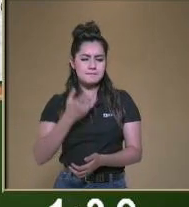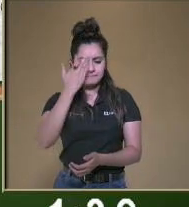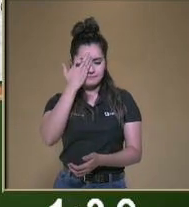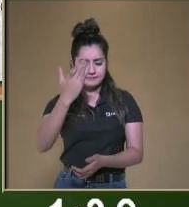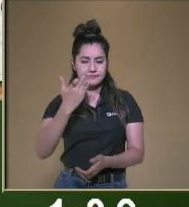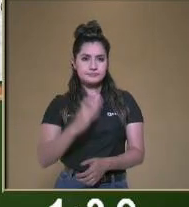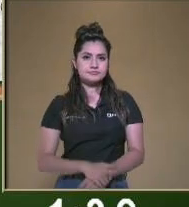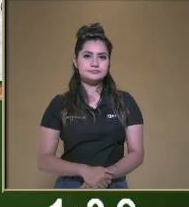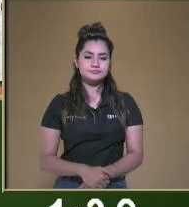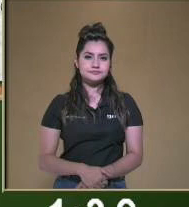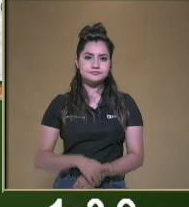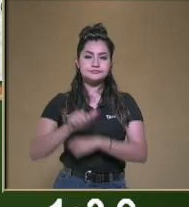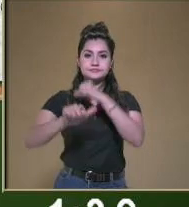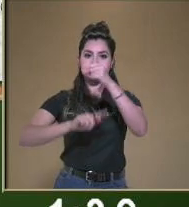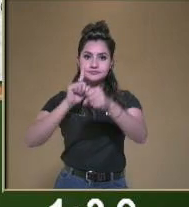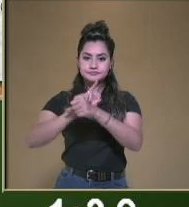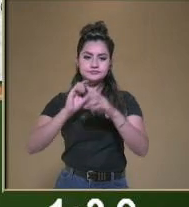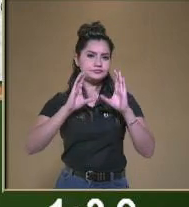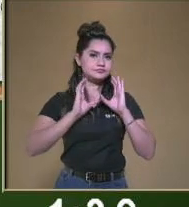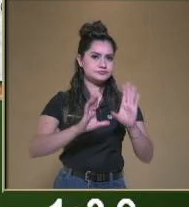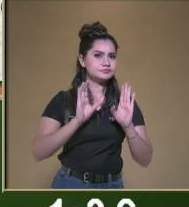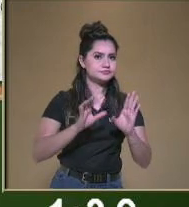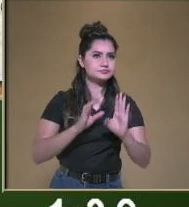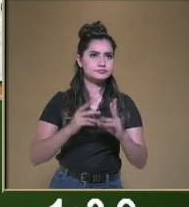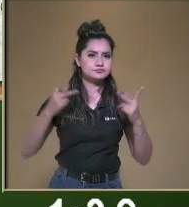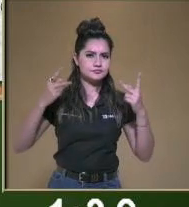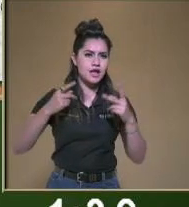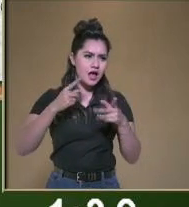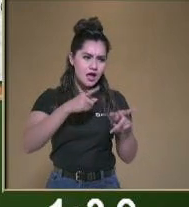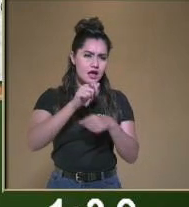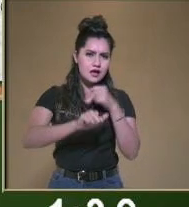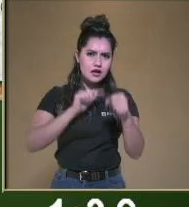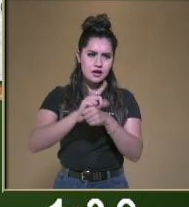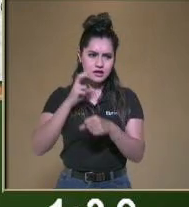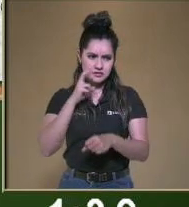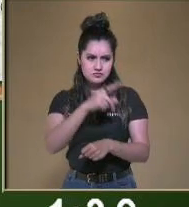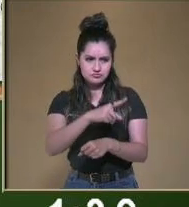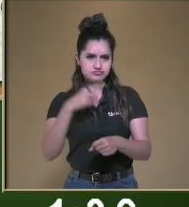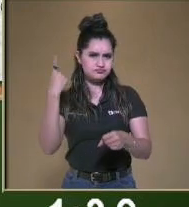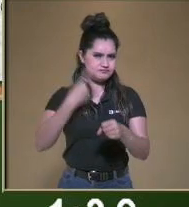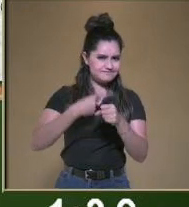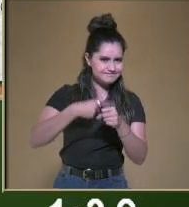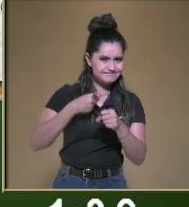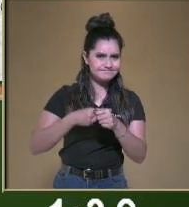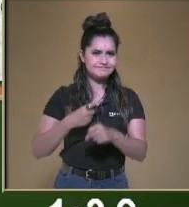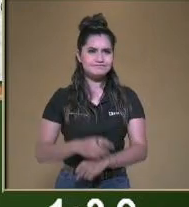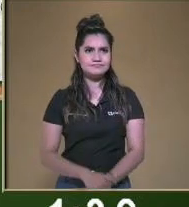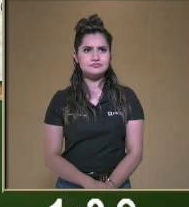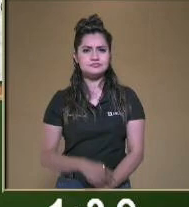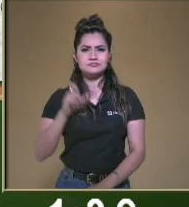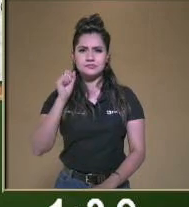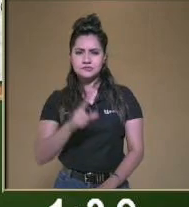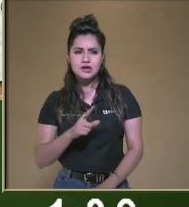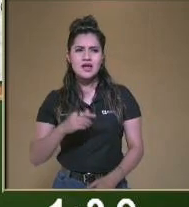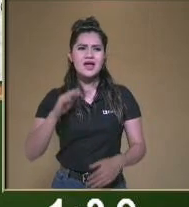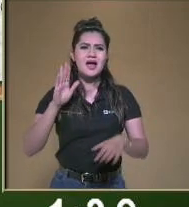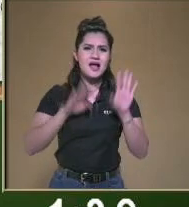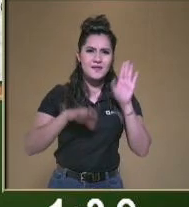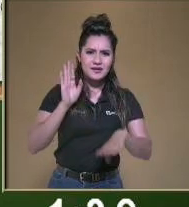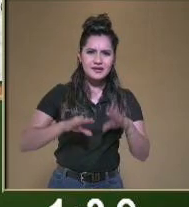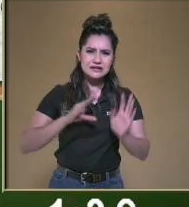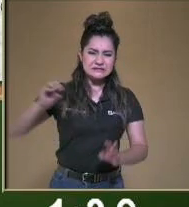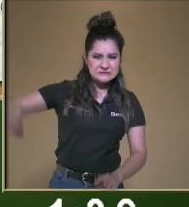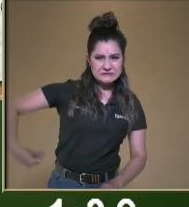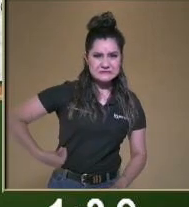perros son cuidados y están en cuarentena para ver que no te, que, oh, para que se recuperen de sus lesiones o si no tienen